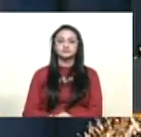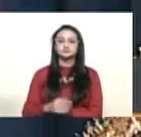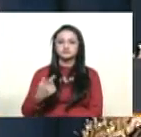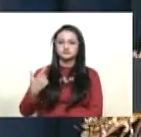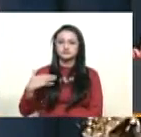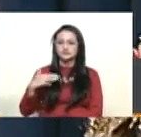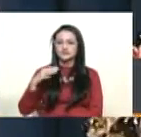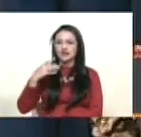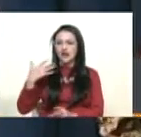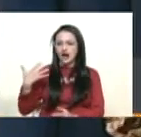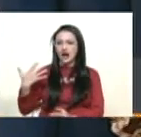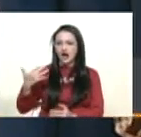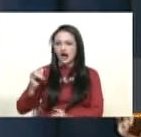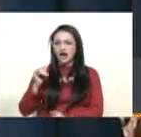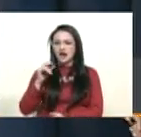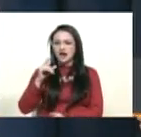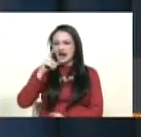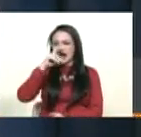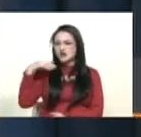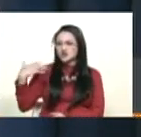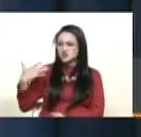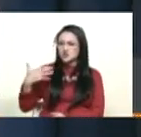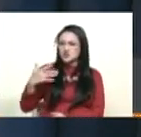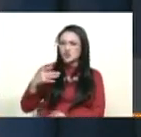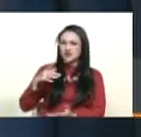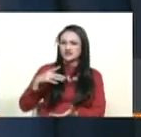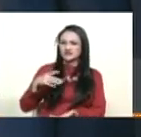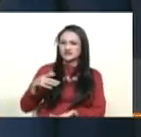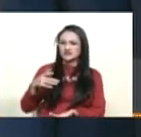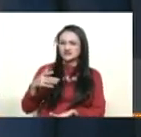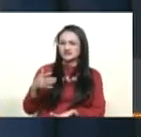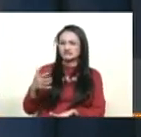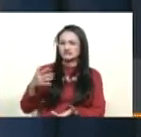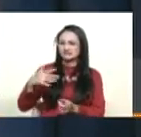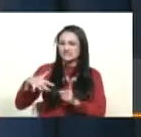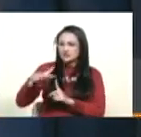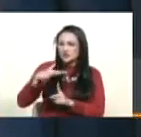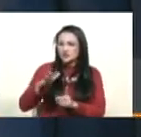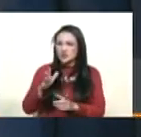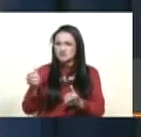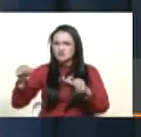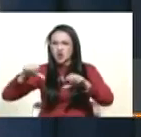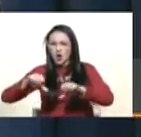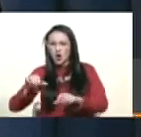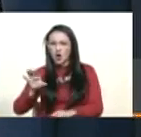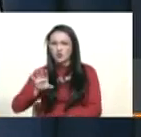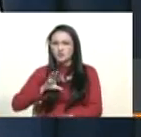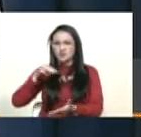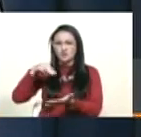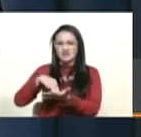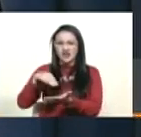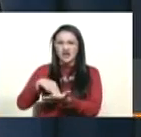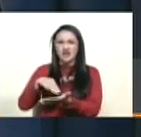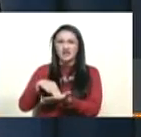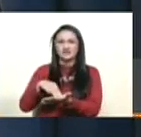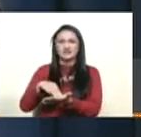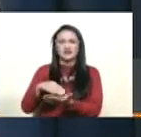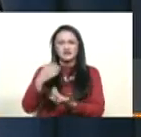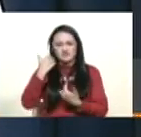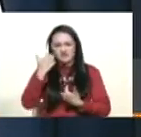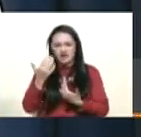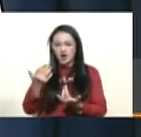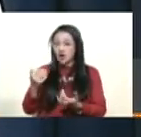su estado en la situación de abandono y de desidia en la que se encuentra. Da tristeza que tu estado, con toda su belleza, con toda